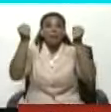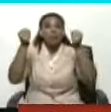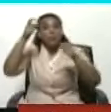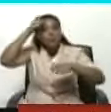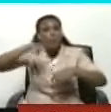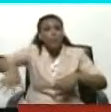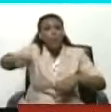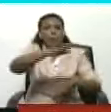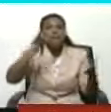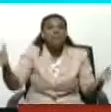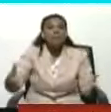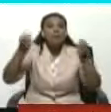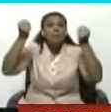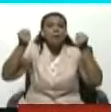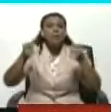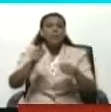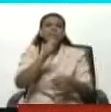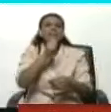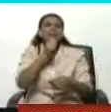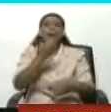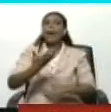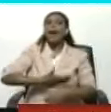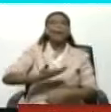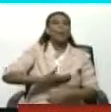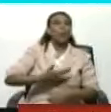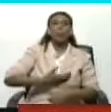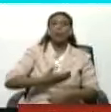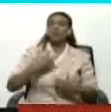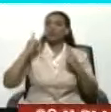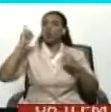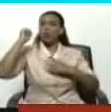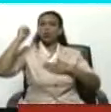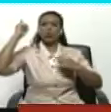pueblo no es un alcalde demagogo.